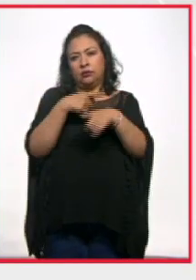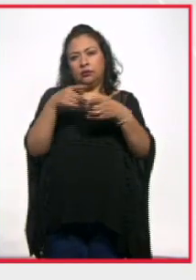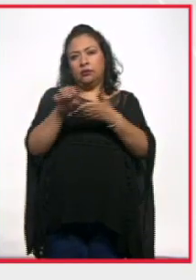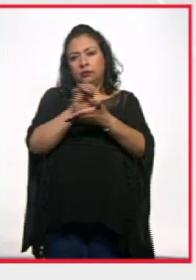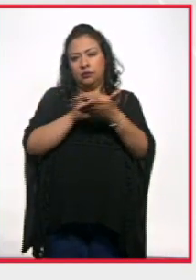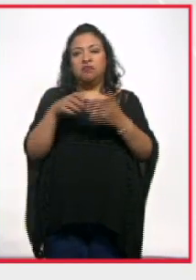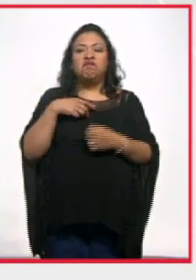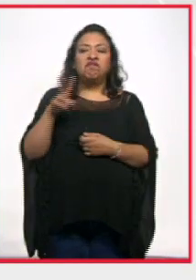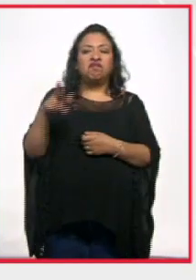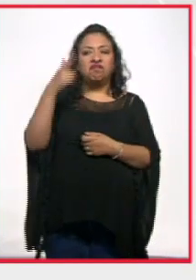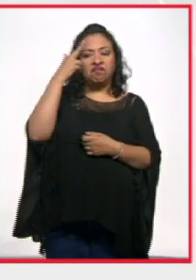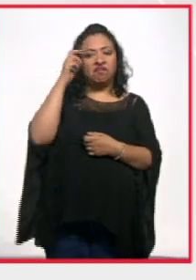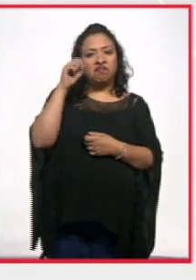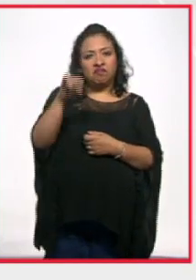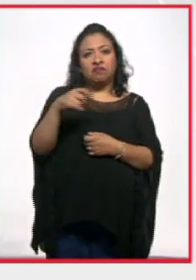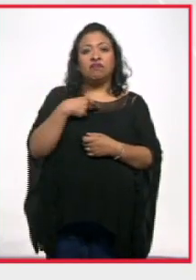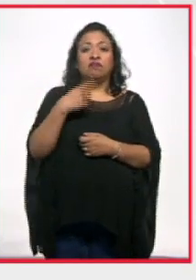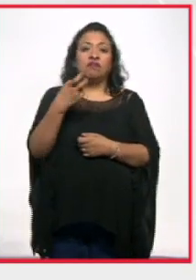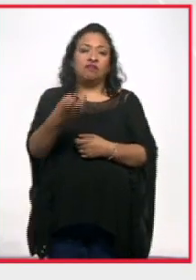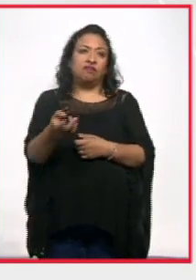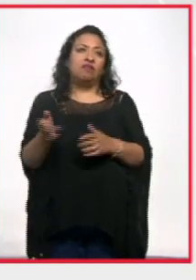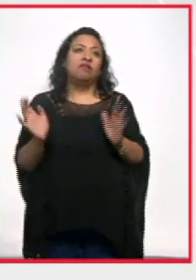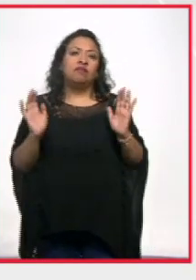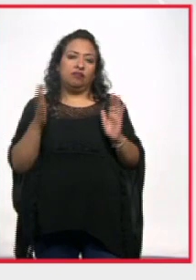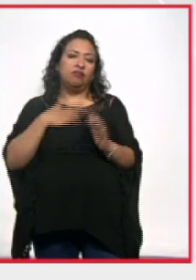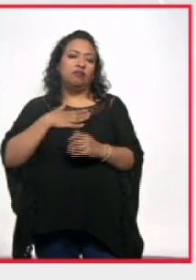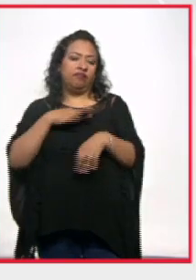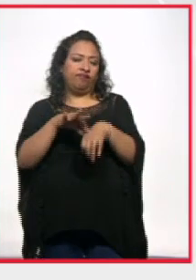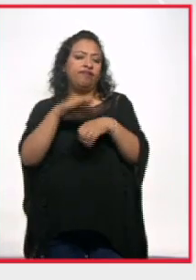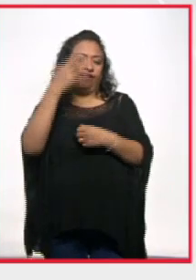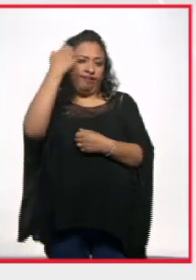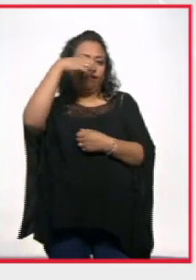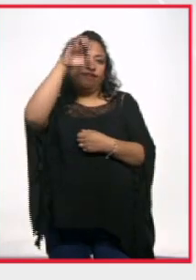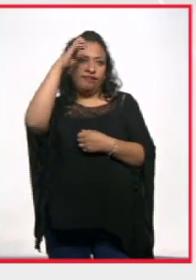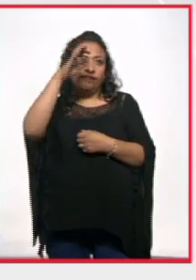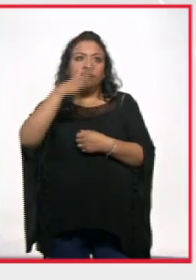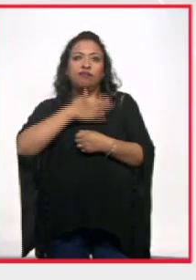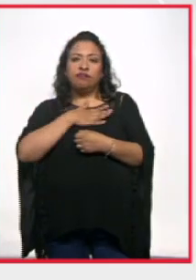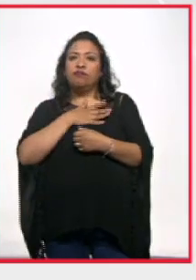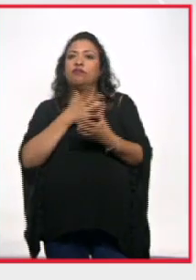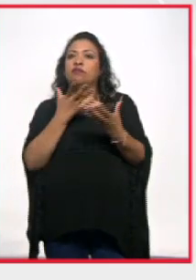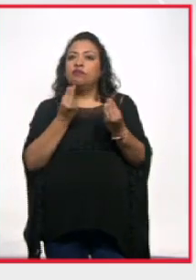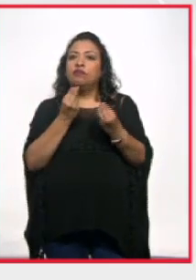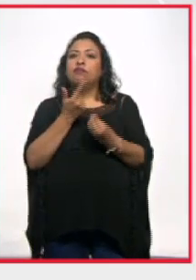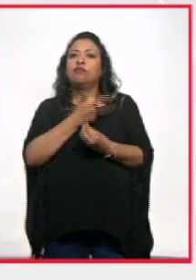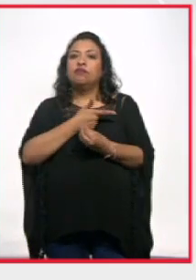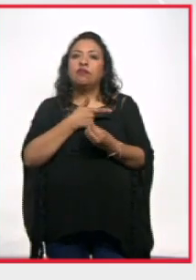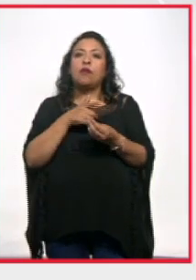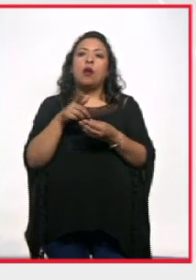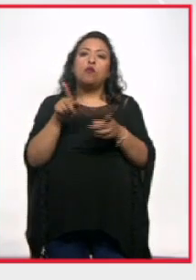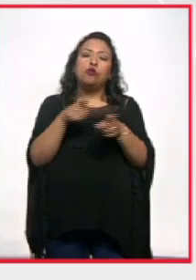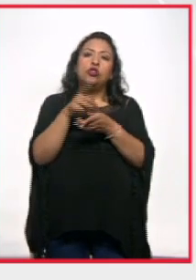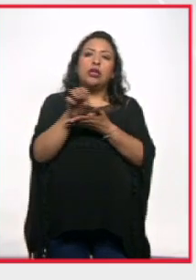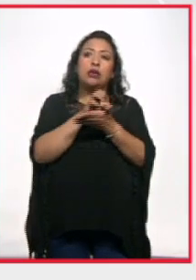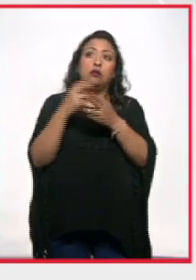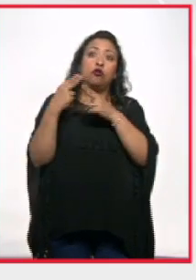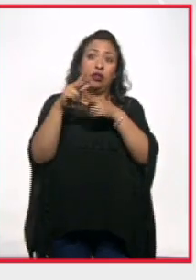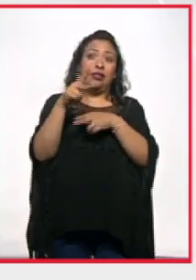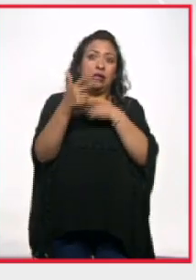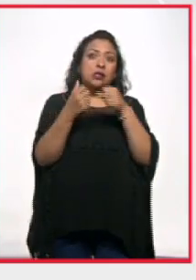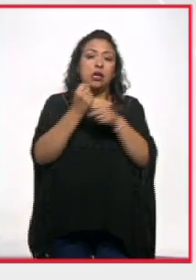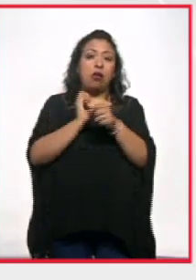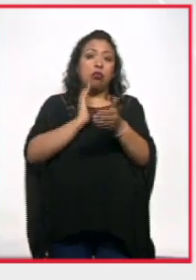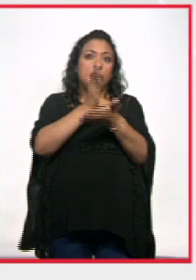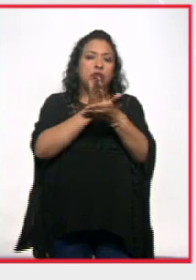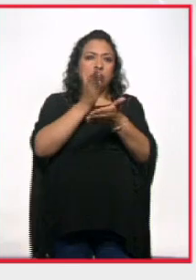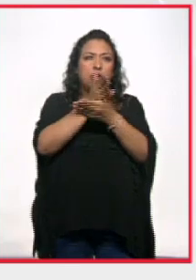escénica. Absolutamente. Y esto lo puedo decir de experiencia propia. Fui muy asiduo a Música y Escena durante esos 13 años. Y Ana